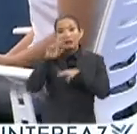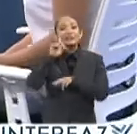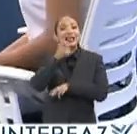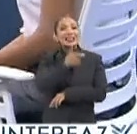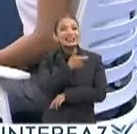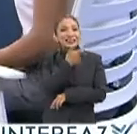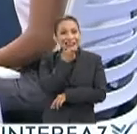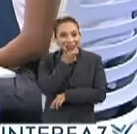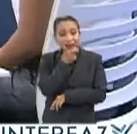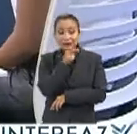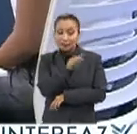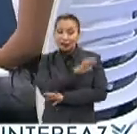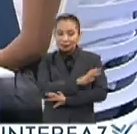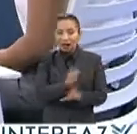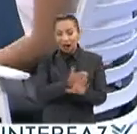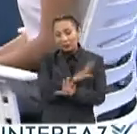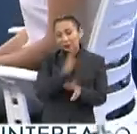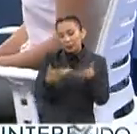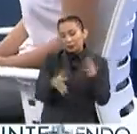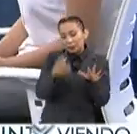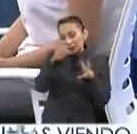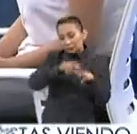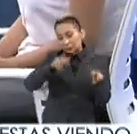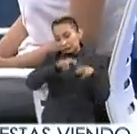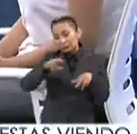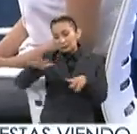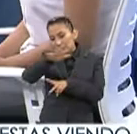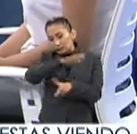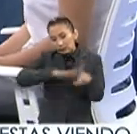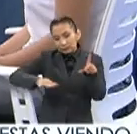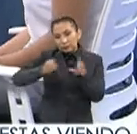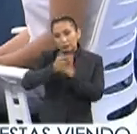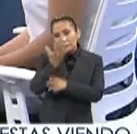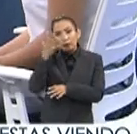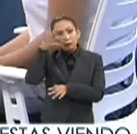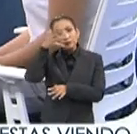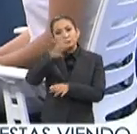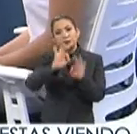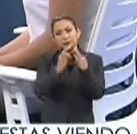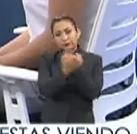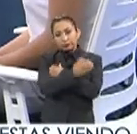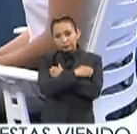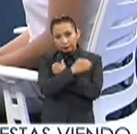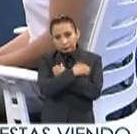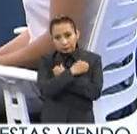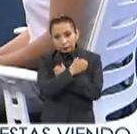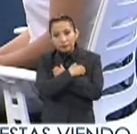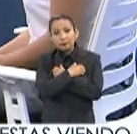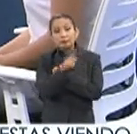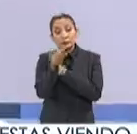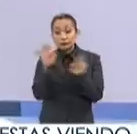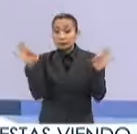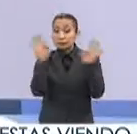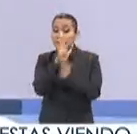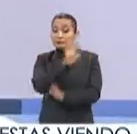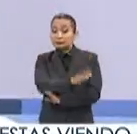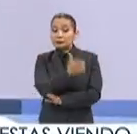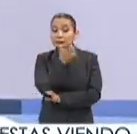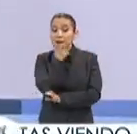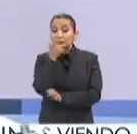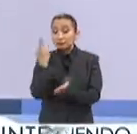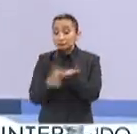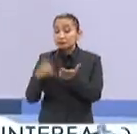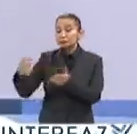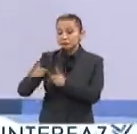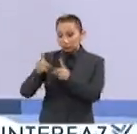en inglés, algo que ya estábamos más o menos analizando dentro de esta nueva proyección del modelo educativo, la importancia del inglés en